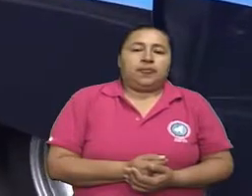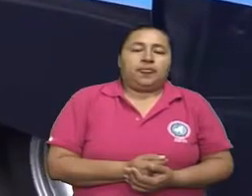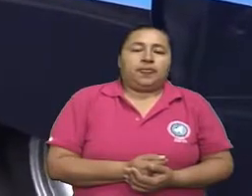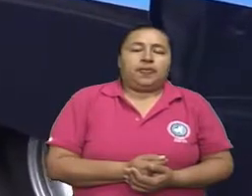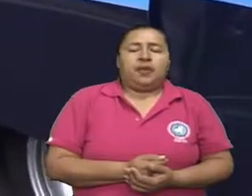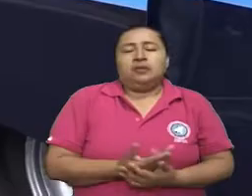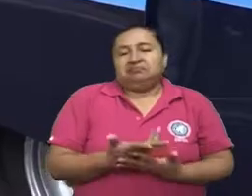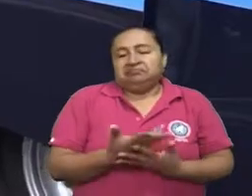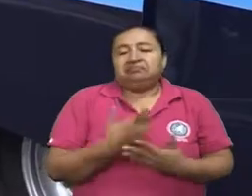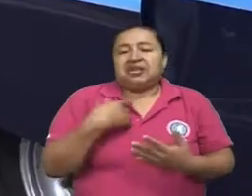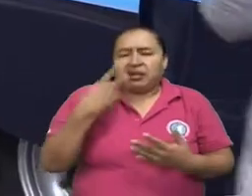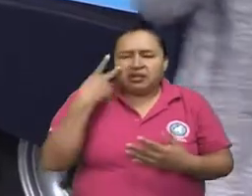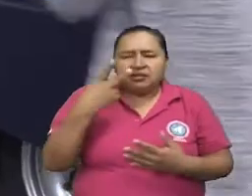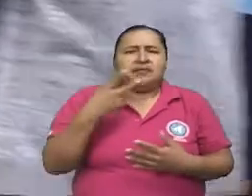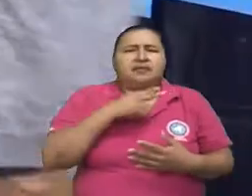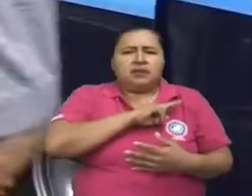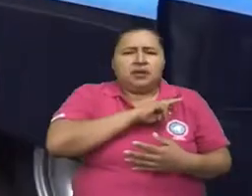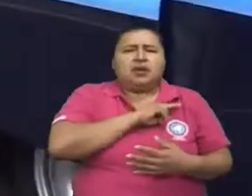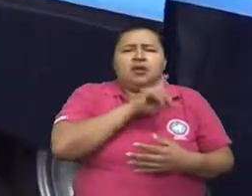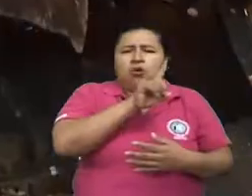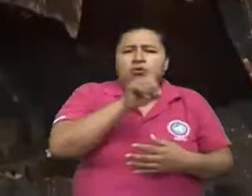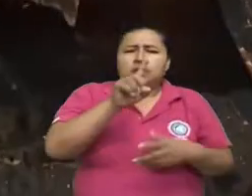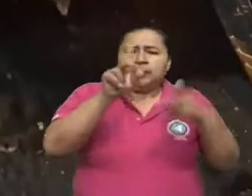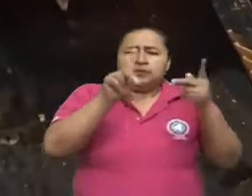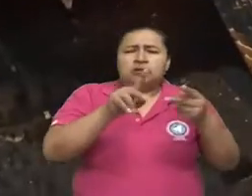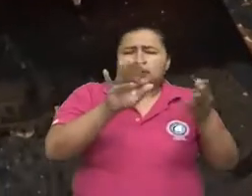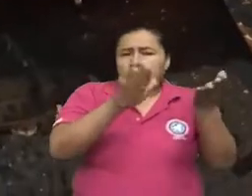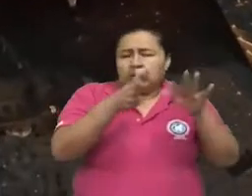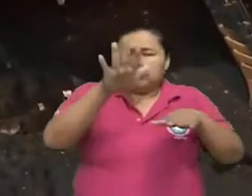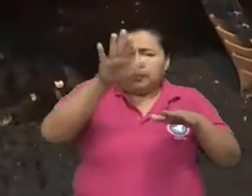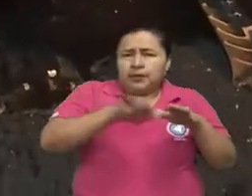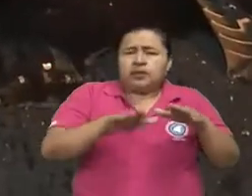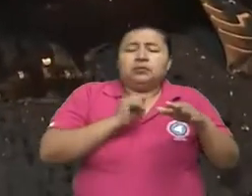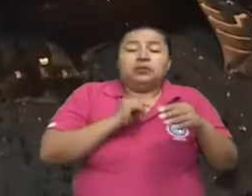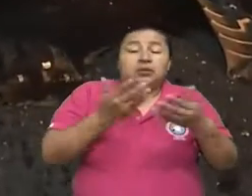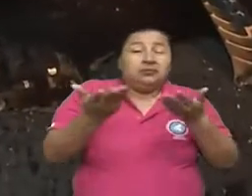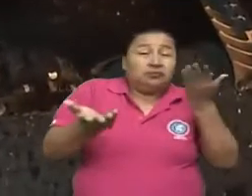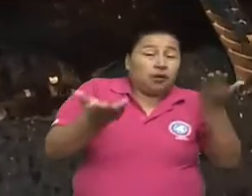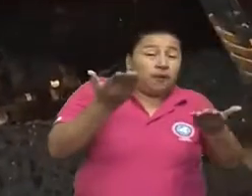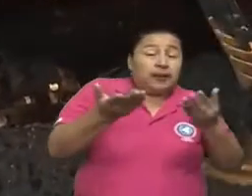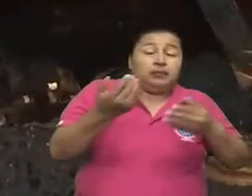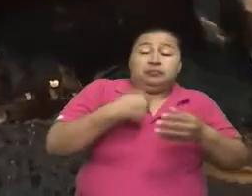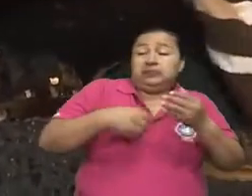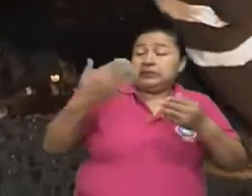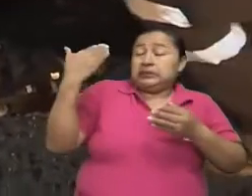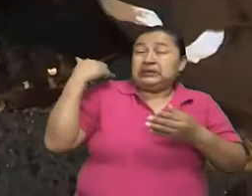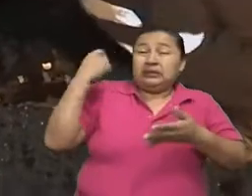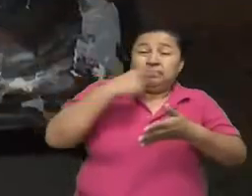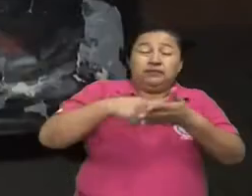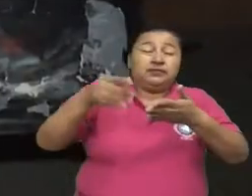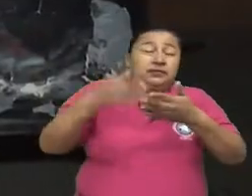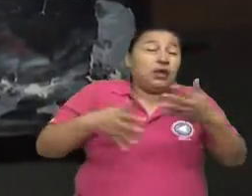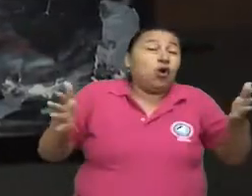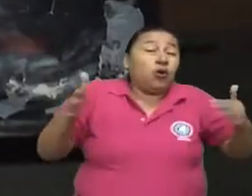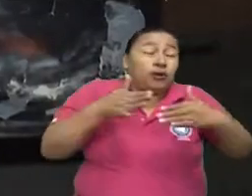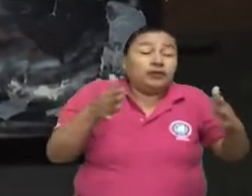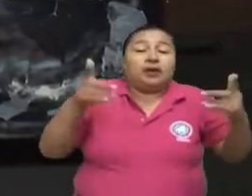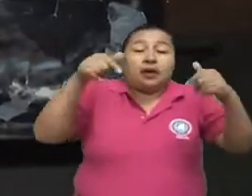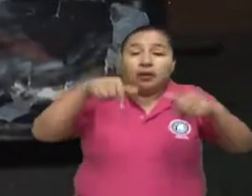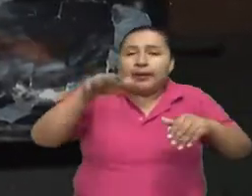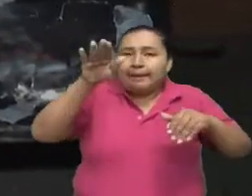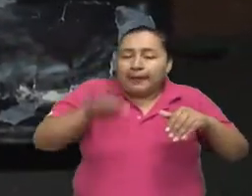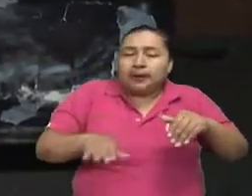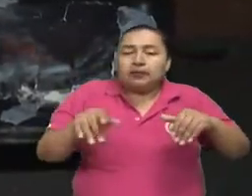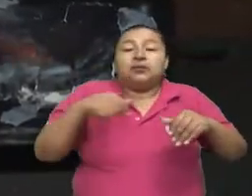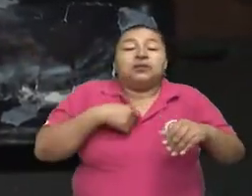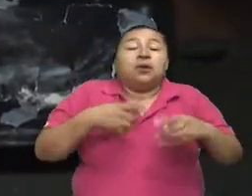A pesar de que se registran 11 fallecidos menos por accidentes de tránsito en comparación al fatal pasado fin de semana, el consumo de licor